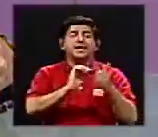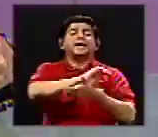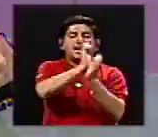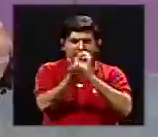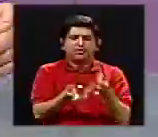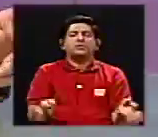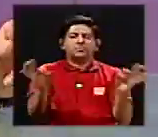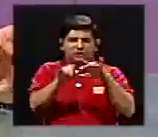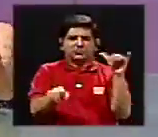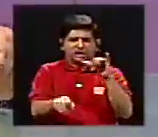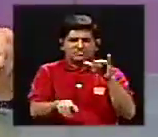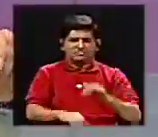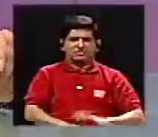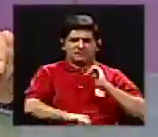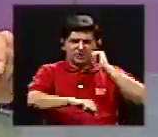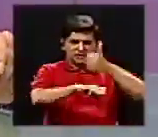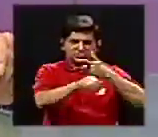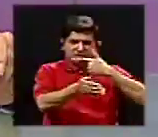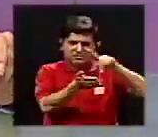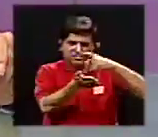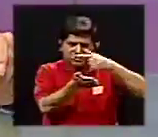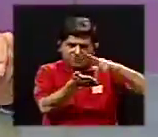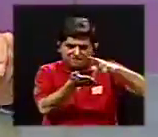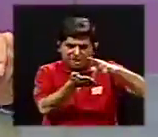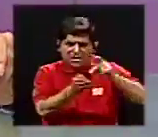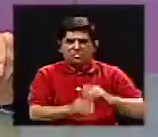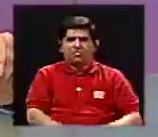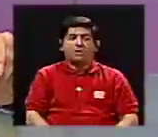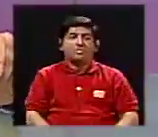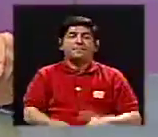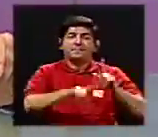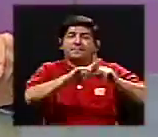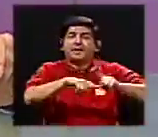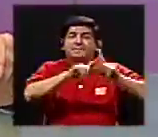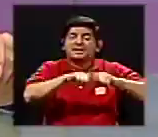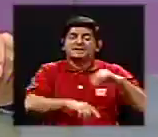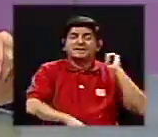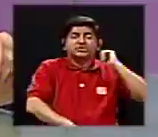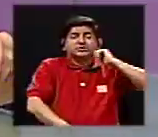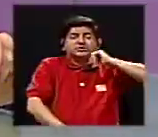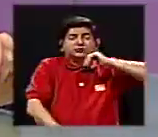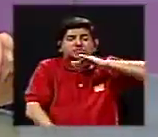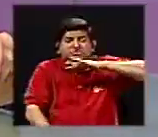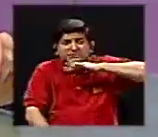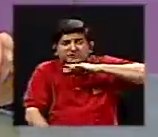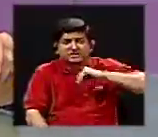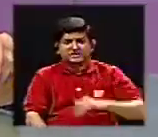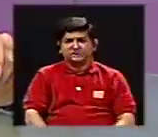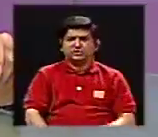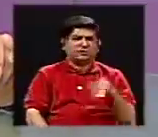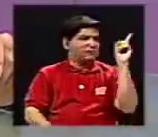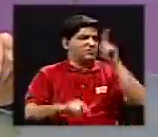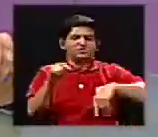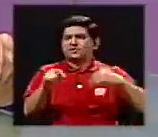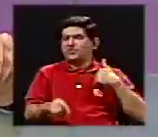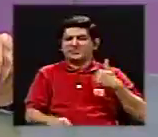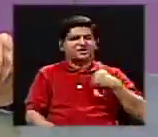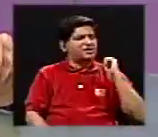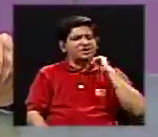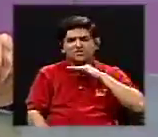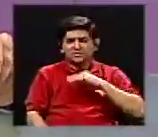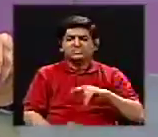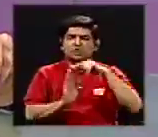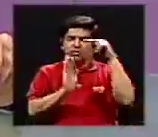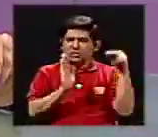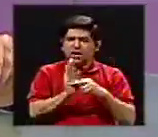cambio importante. Se estaría cobrando en función de la contaminación. O sea, no puede haber contaminación porque